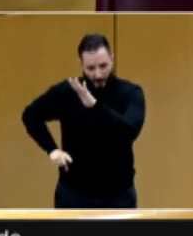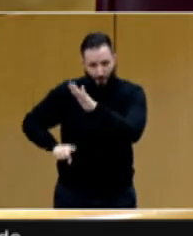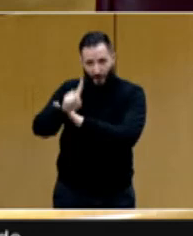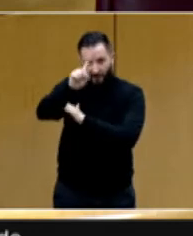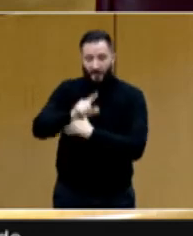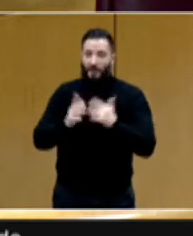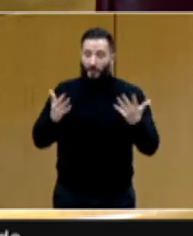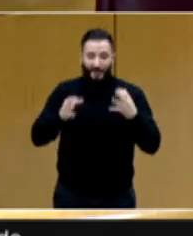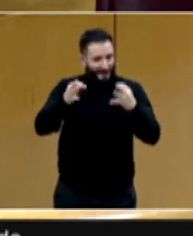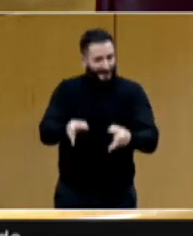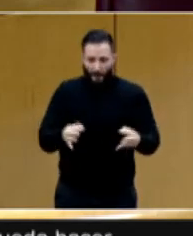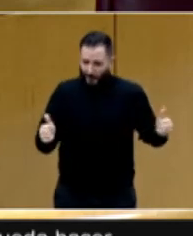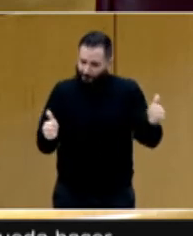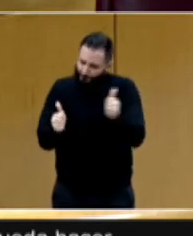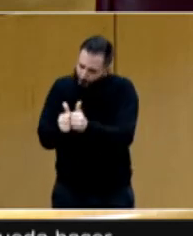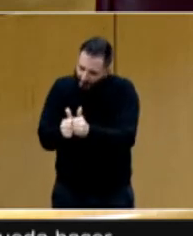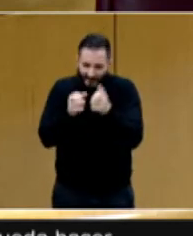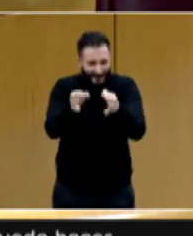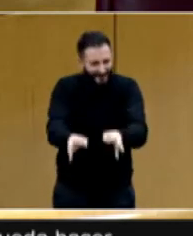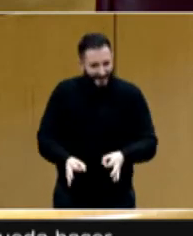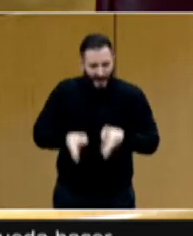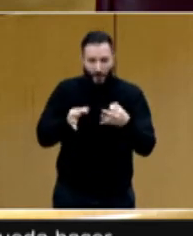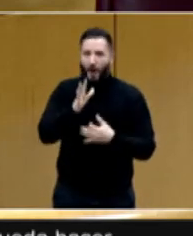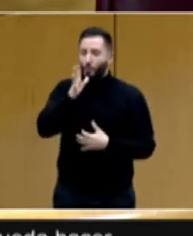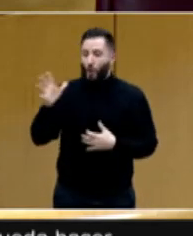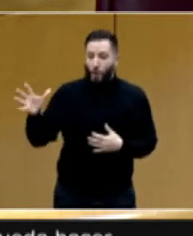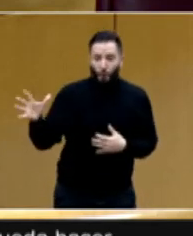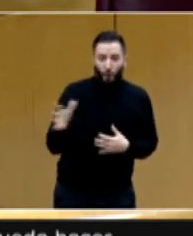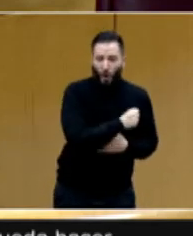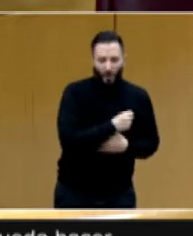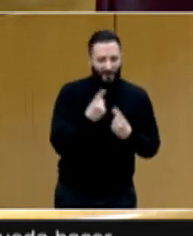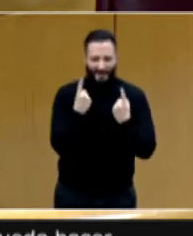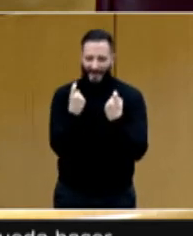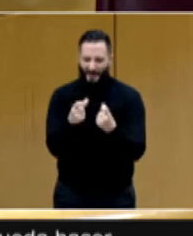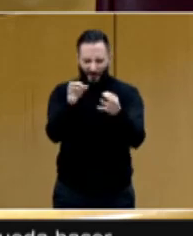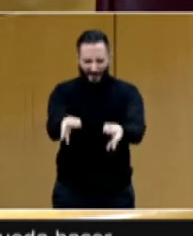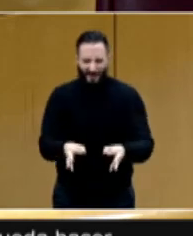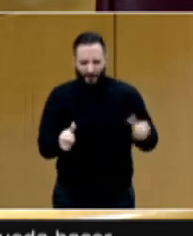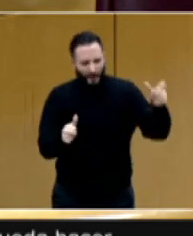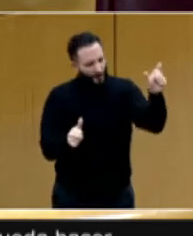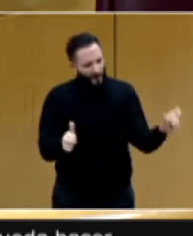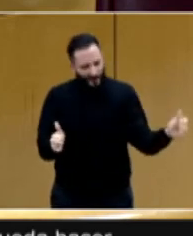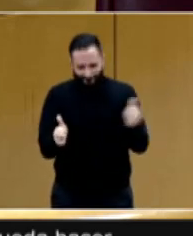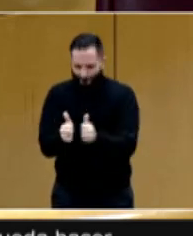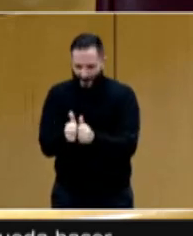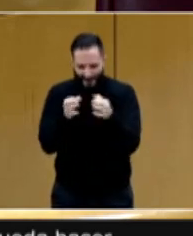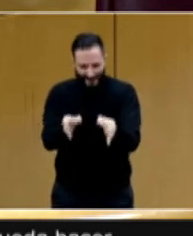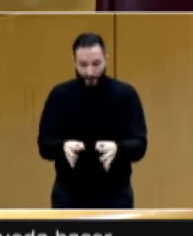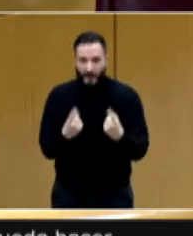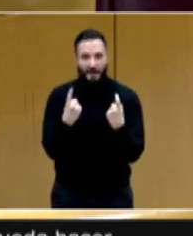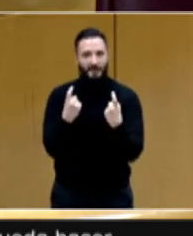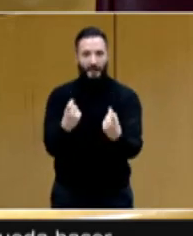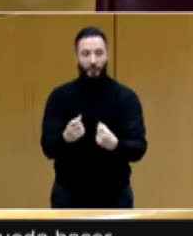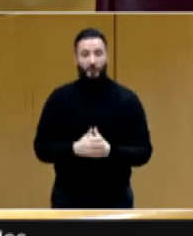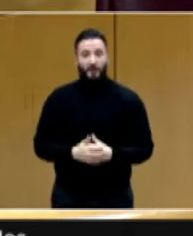siempre estando ahí porque todos todos necesitamos alguien al lado y todos necesitamos en nuestra vida que